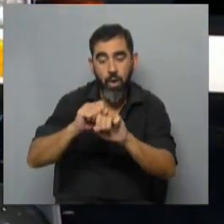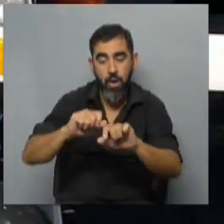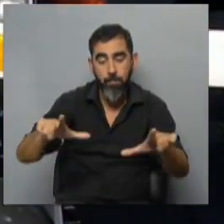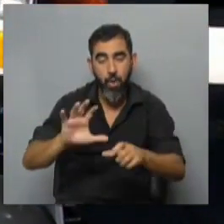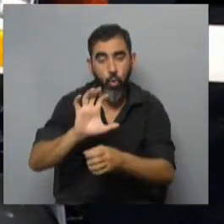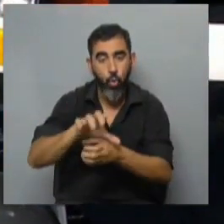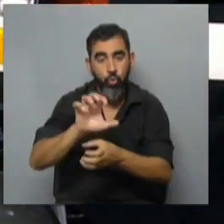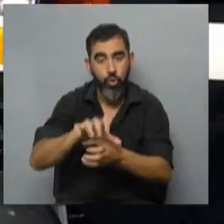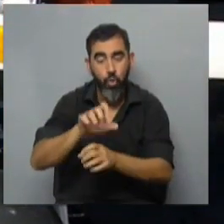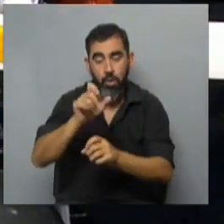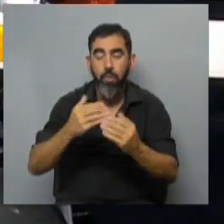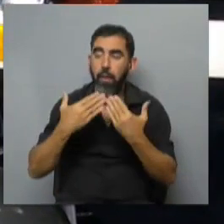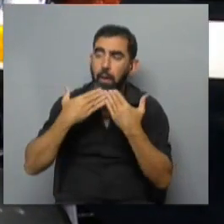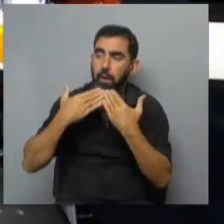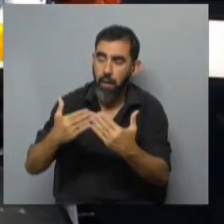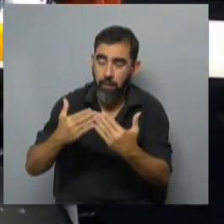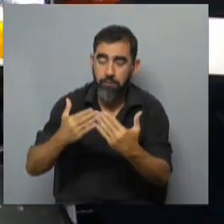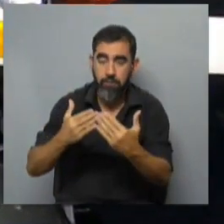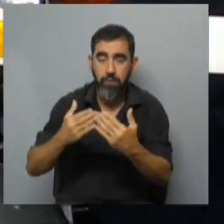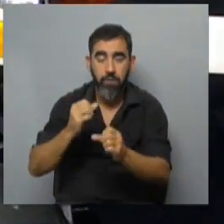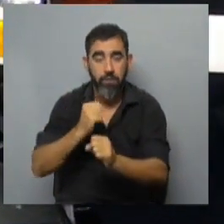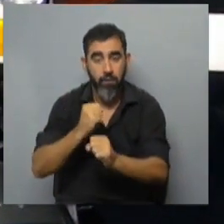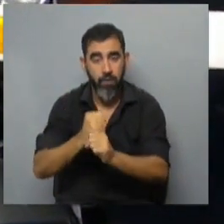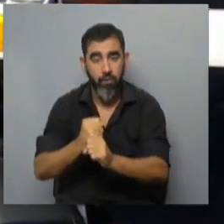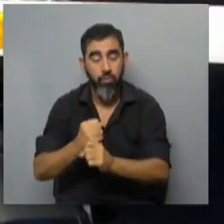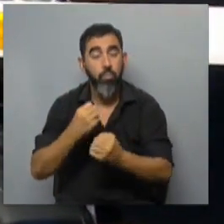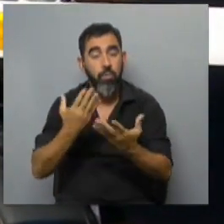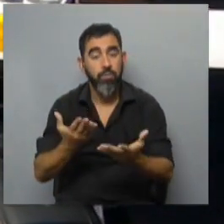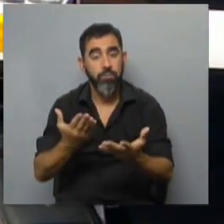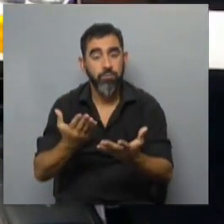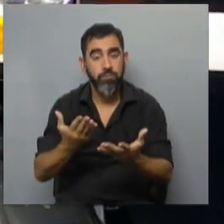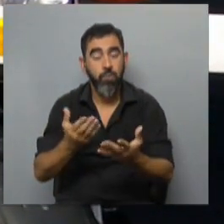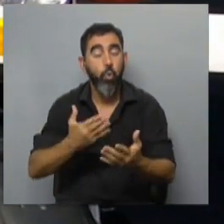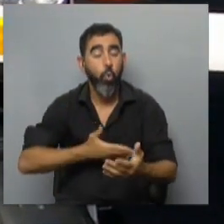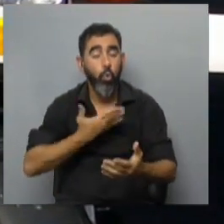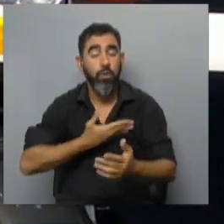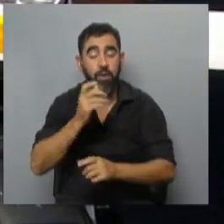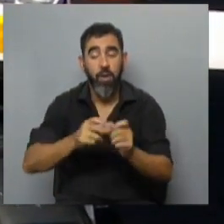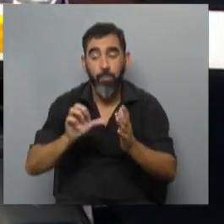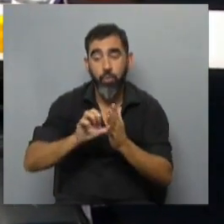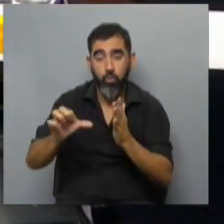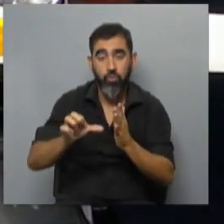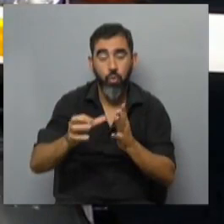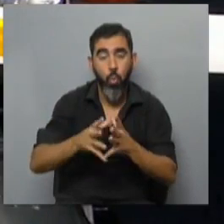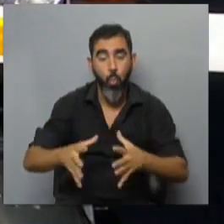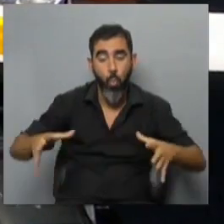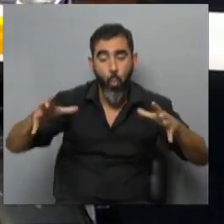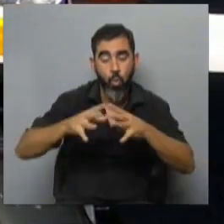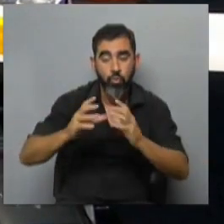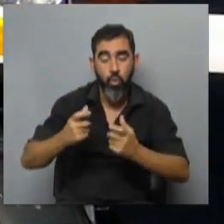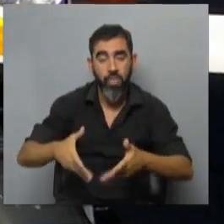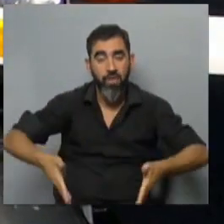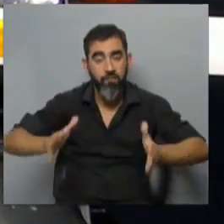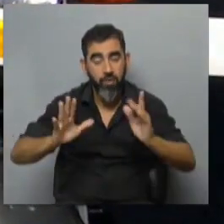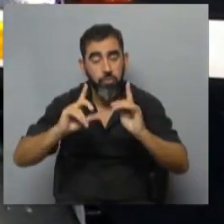que la gente agradece lo que se hace porque está contenta con el servicio los bolsones en los edificios